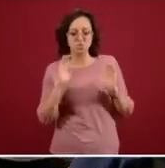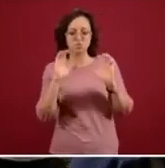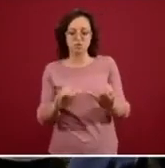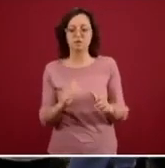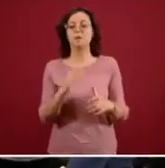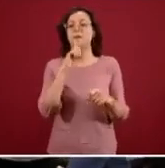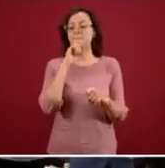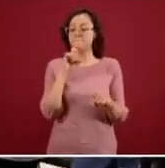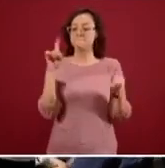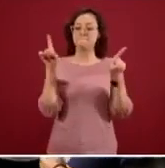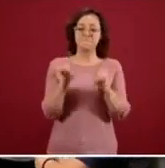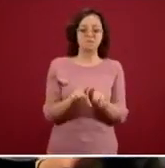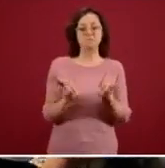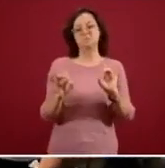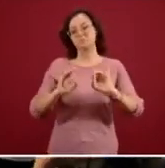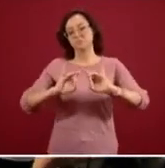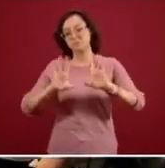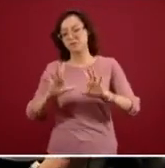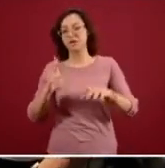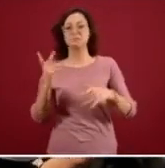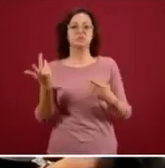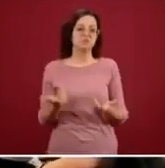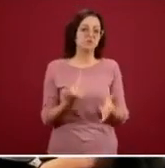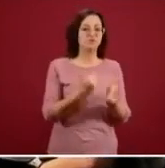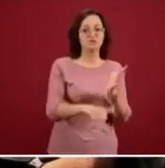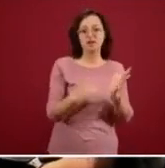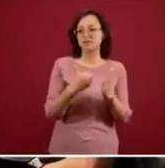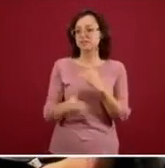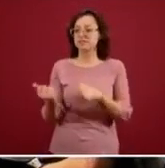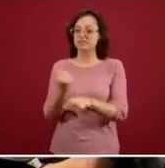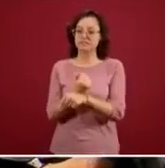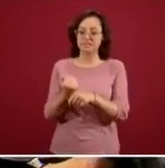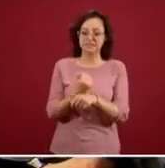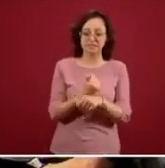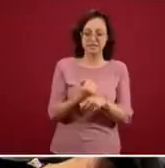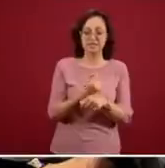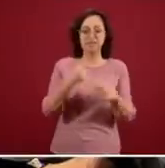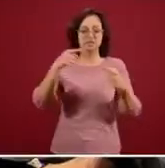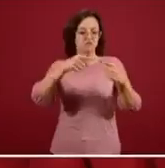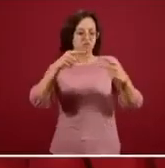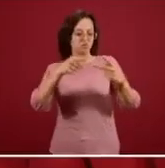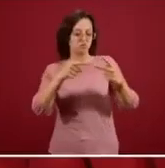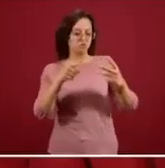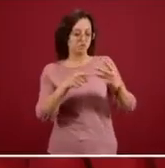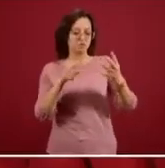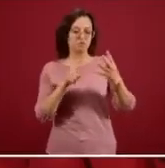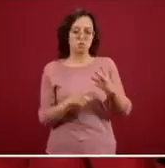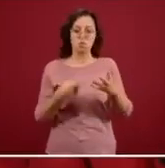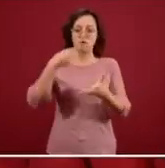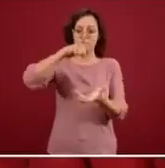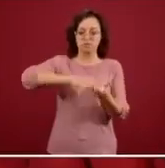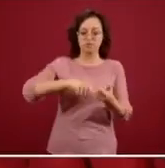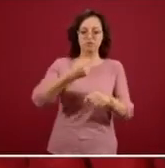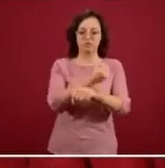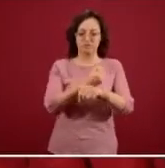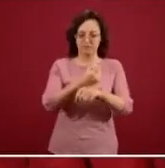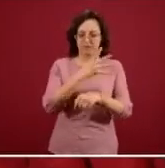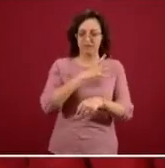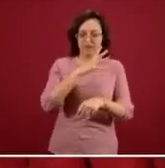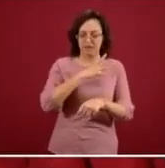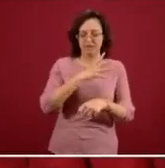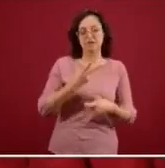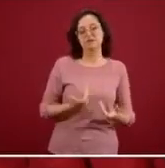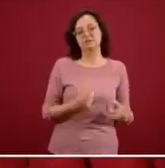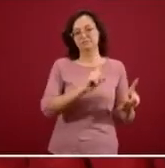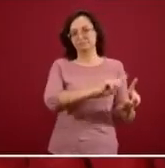el abastecimiento de sangre y sus derivados, conocidos como hemoderivados, en el país. Y nos va a hablar